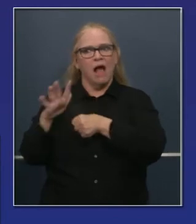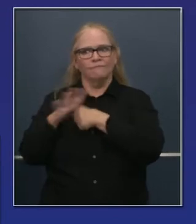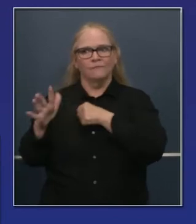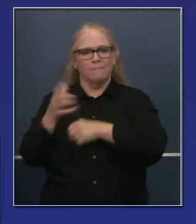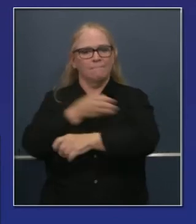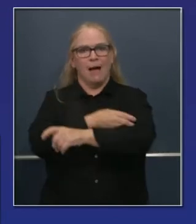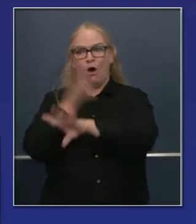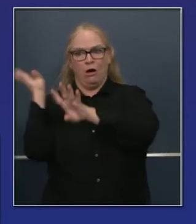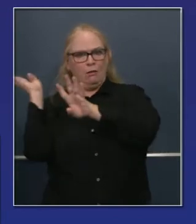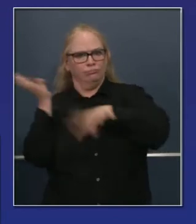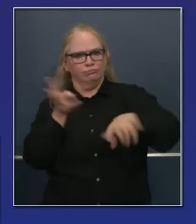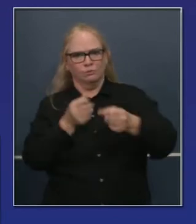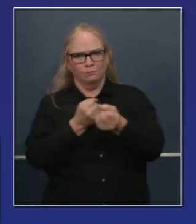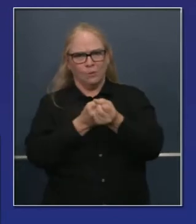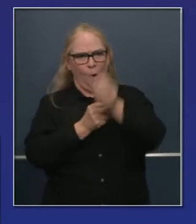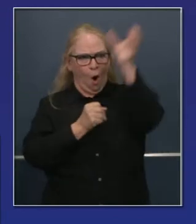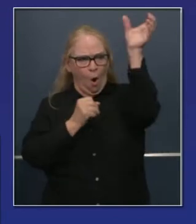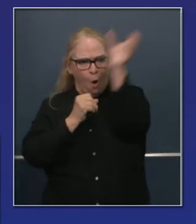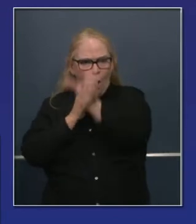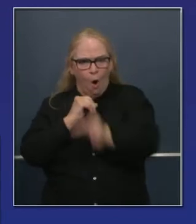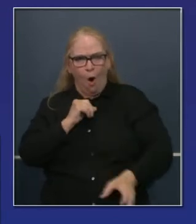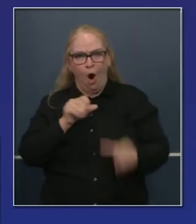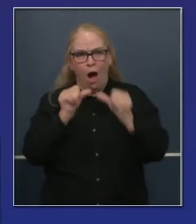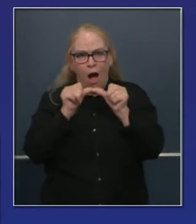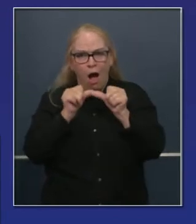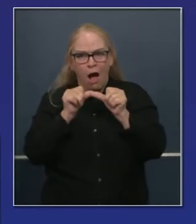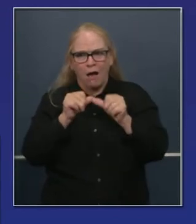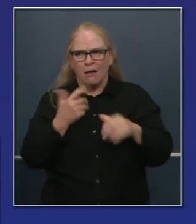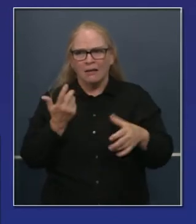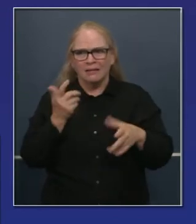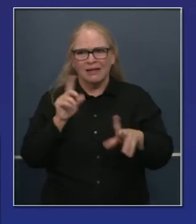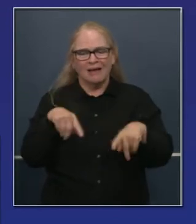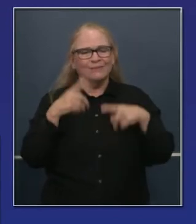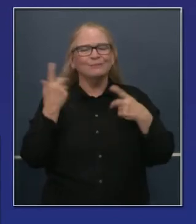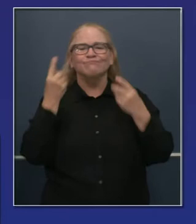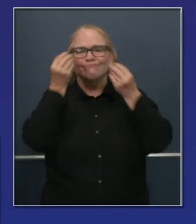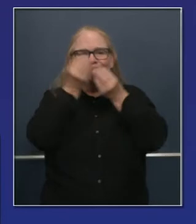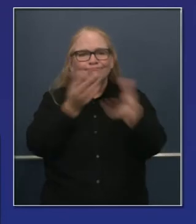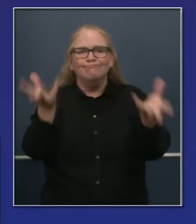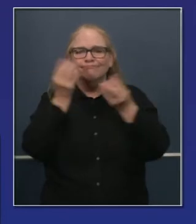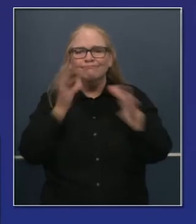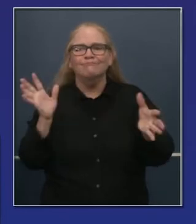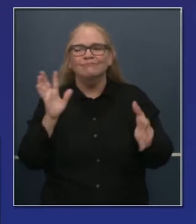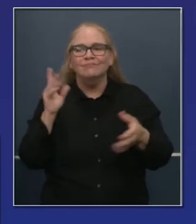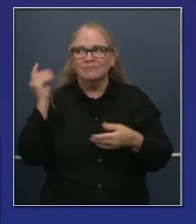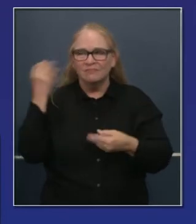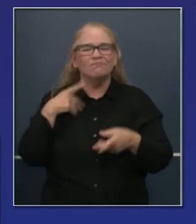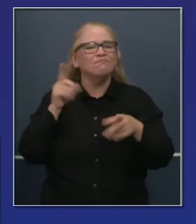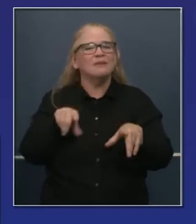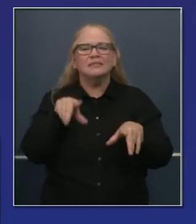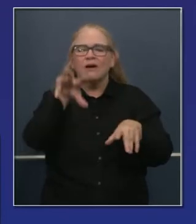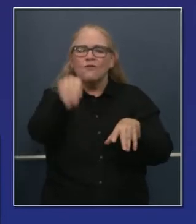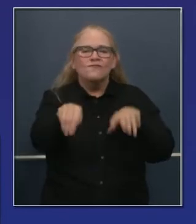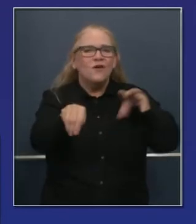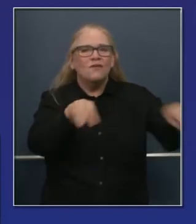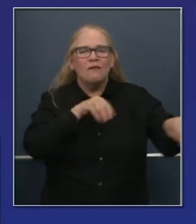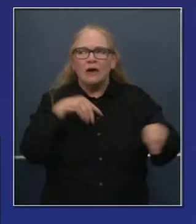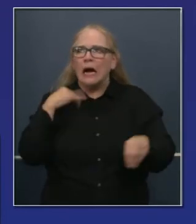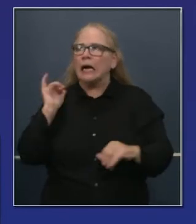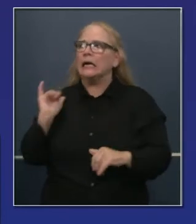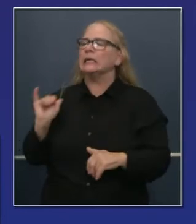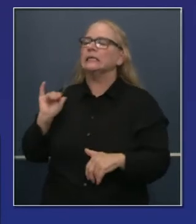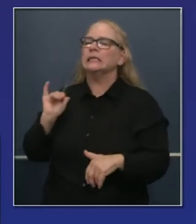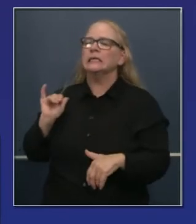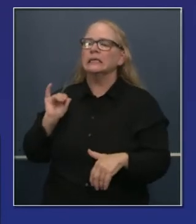megawatts para proporcionar servicios sin interrupción a los anchos del estado de california unos mil megawatts